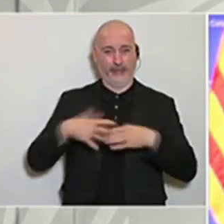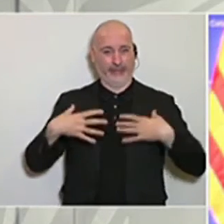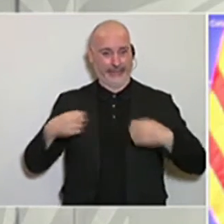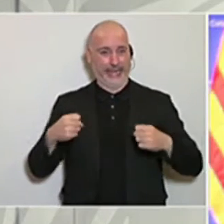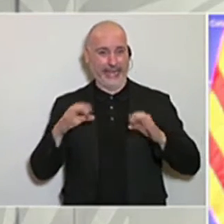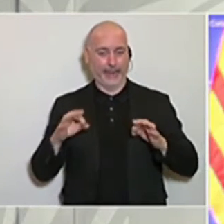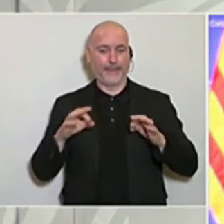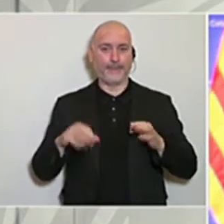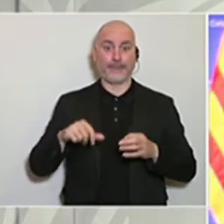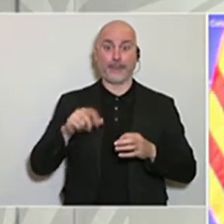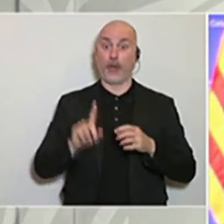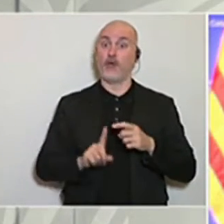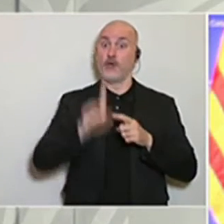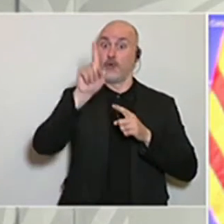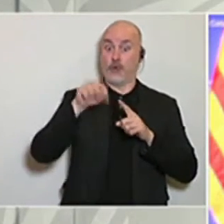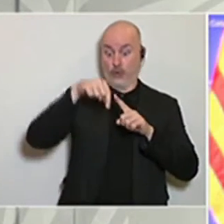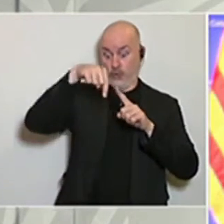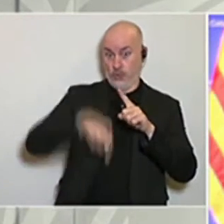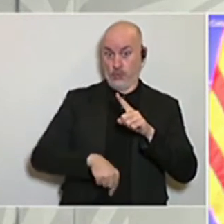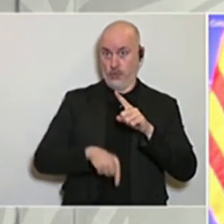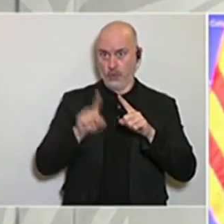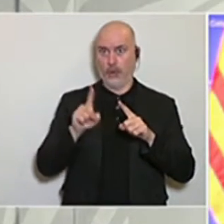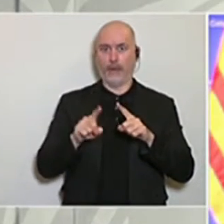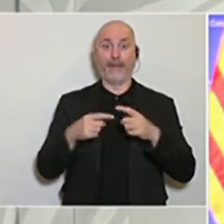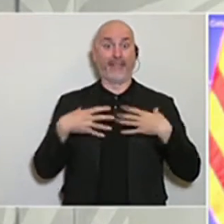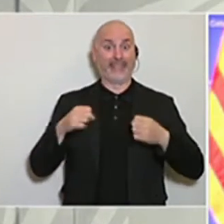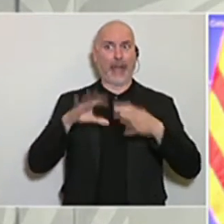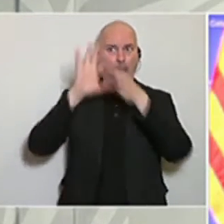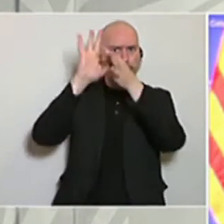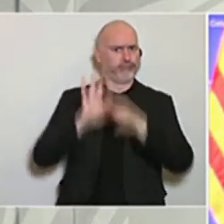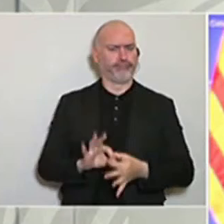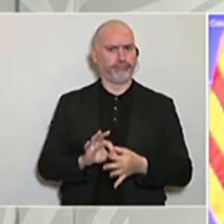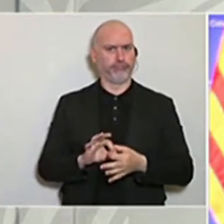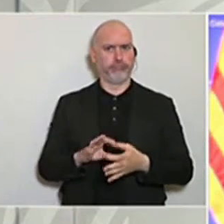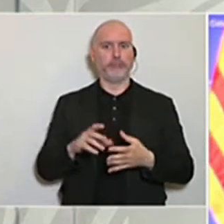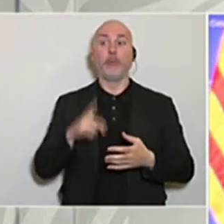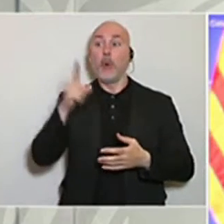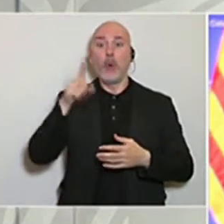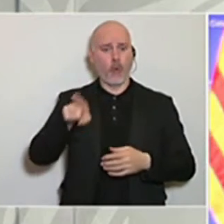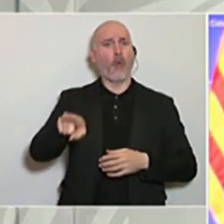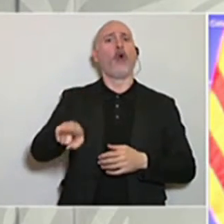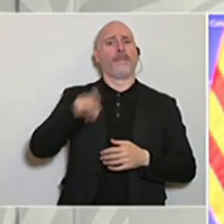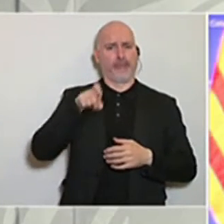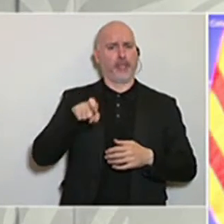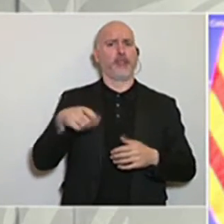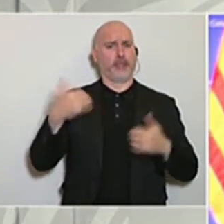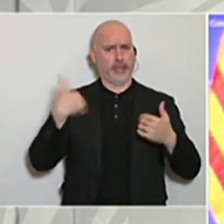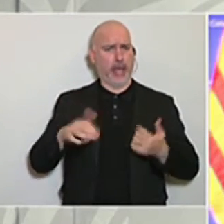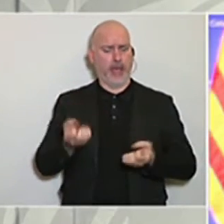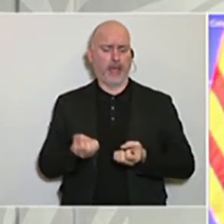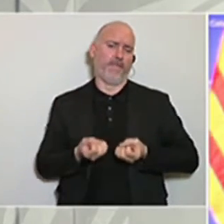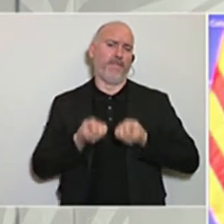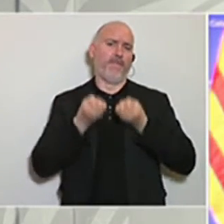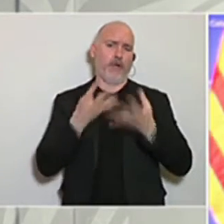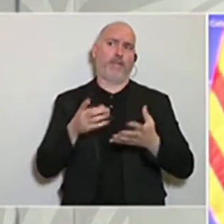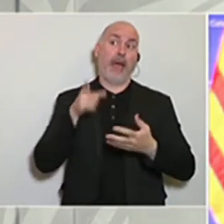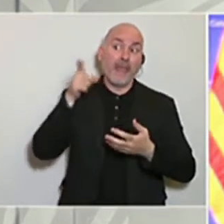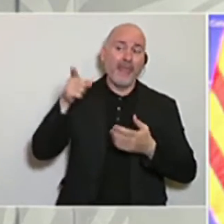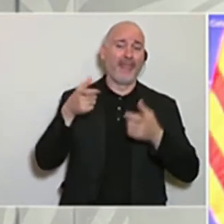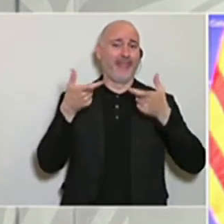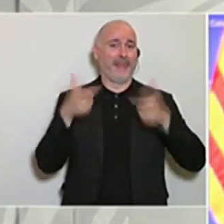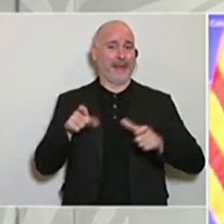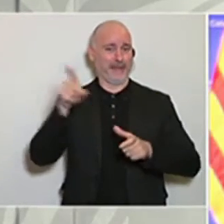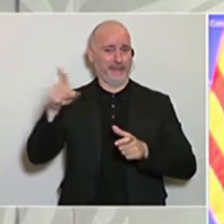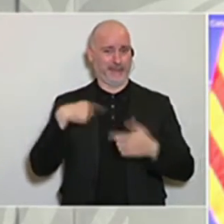zona metropolitana norte y la zona metropolitana sur, pues es una opción que que se ha informado desde el Departamento